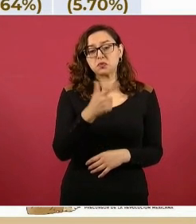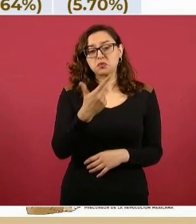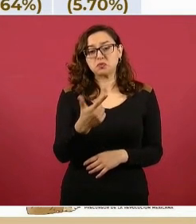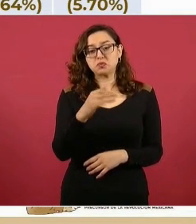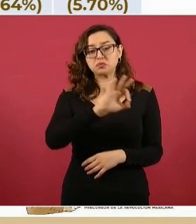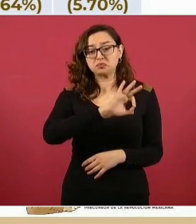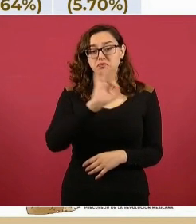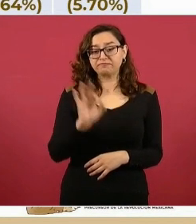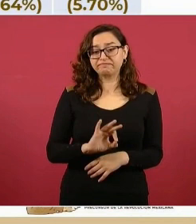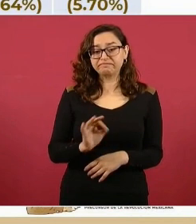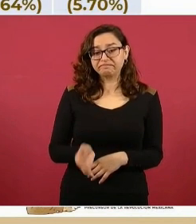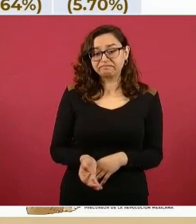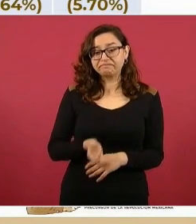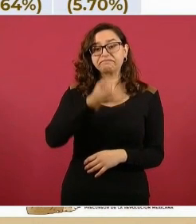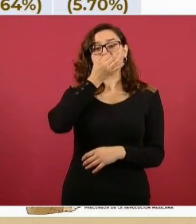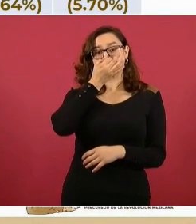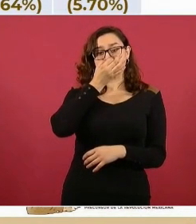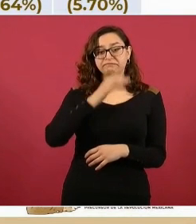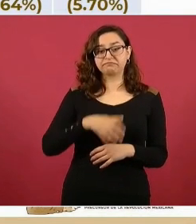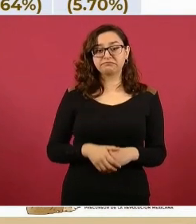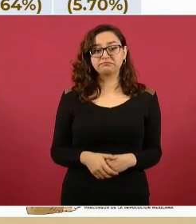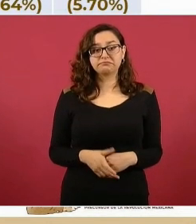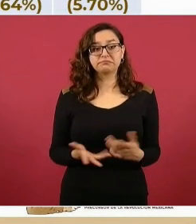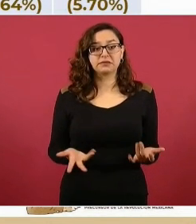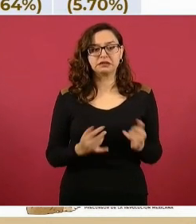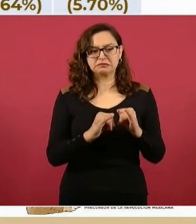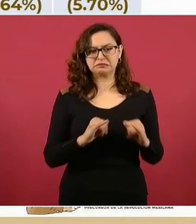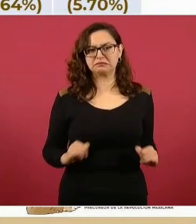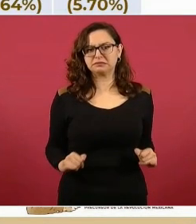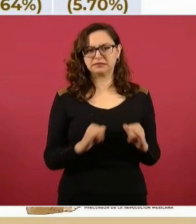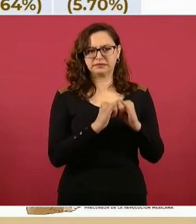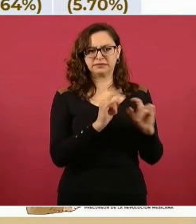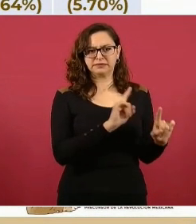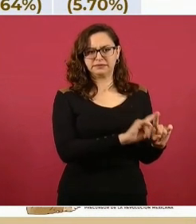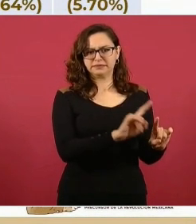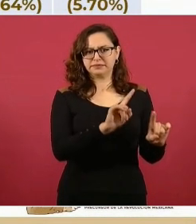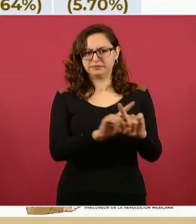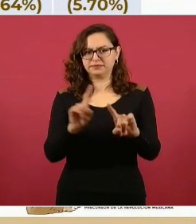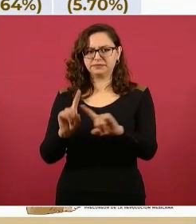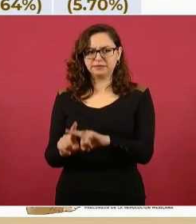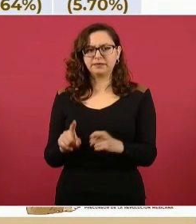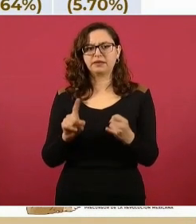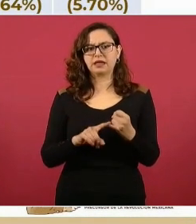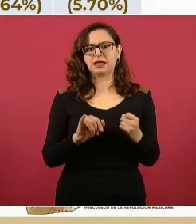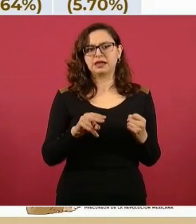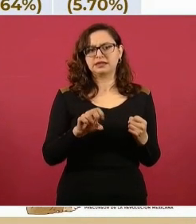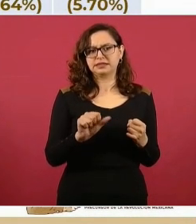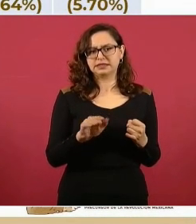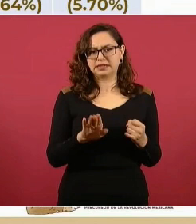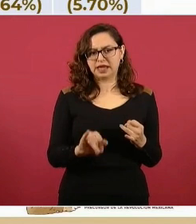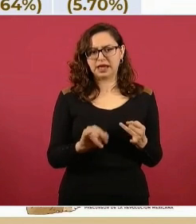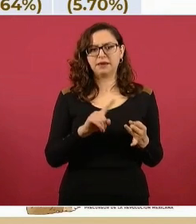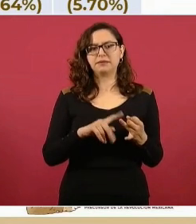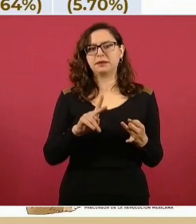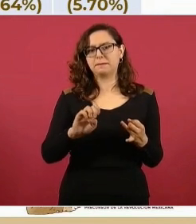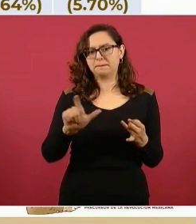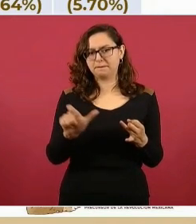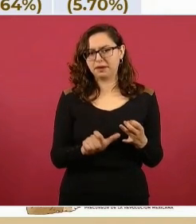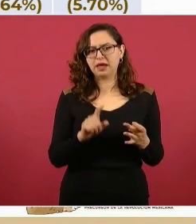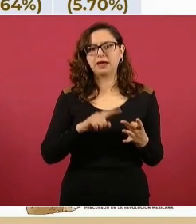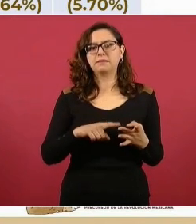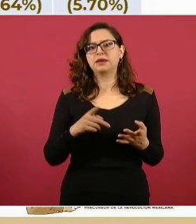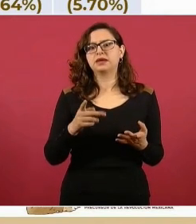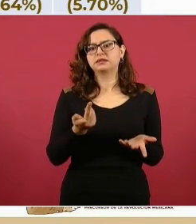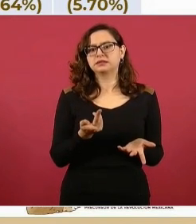por ciento y aquí se integran todas las instituciones están también tanto los institutos nacionales pemex el este el